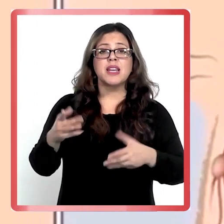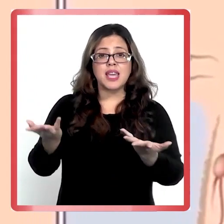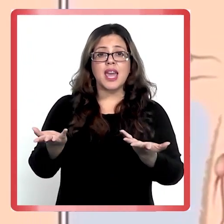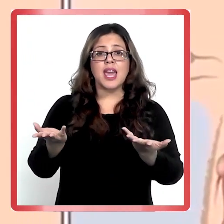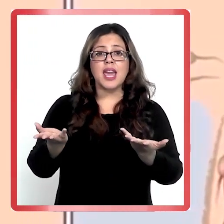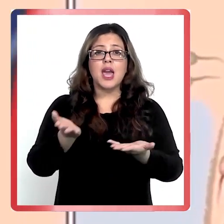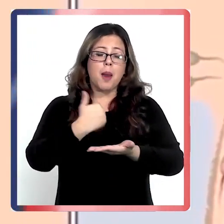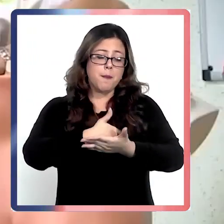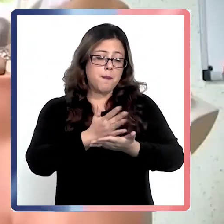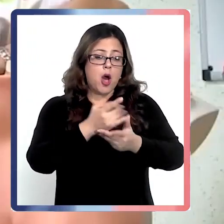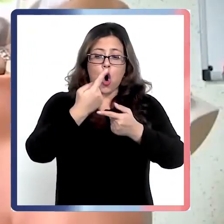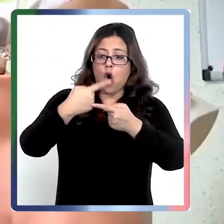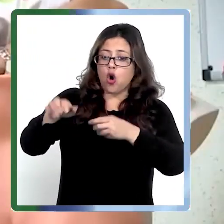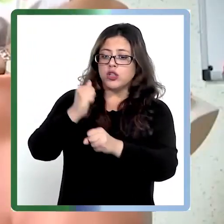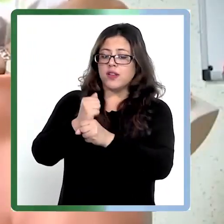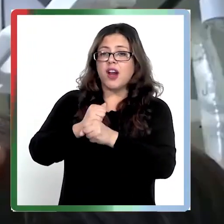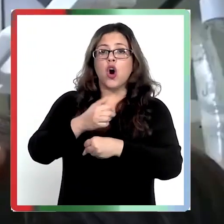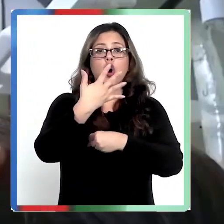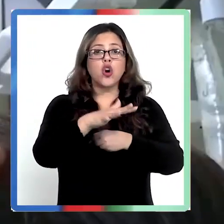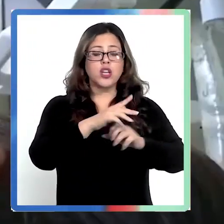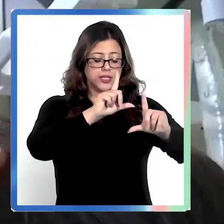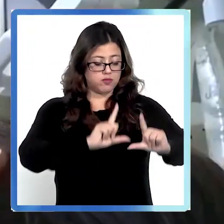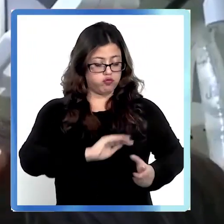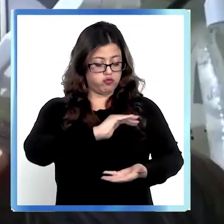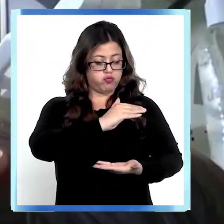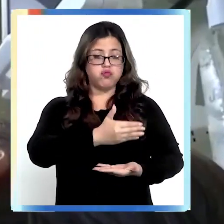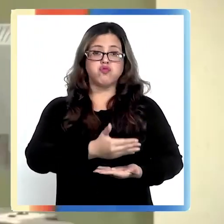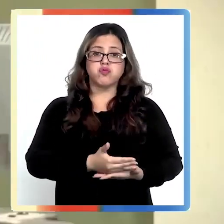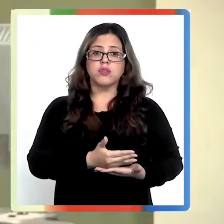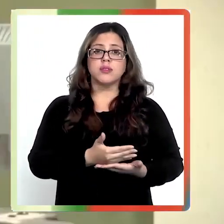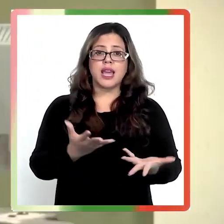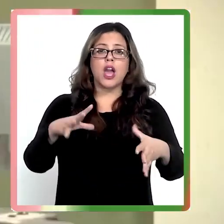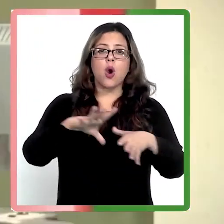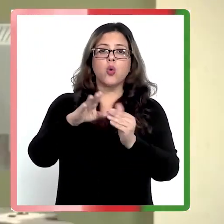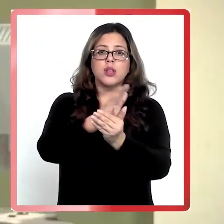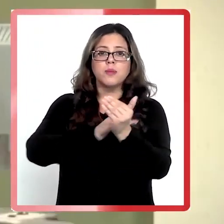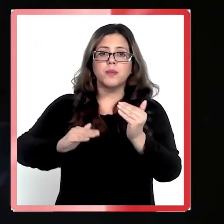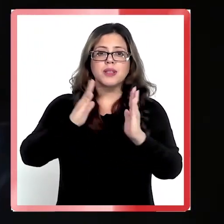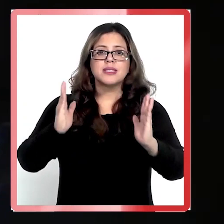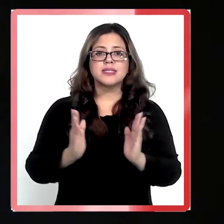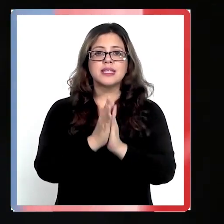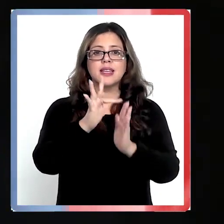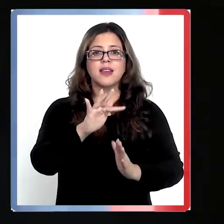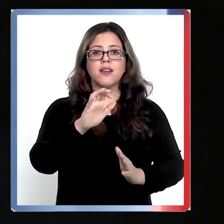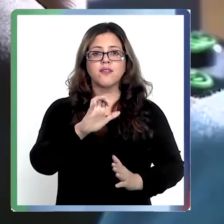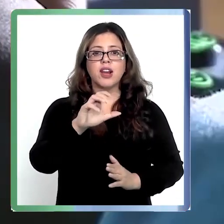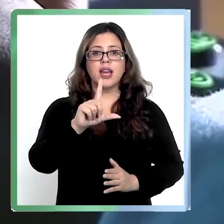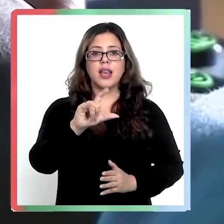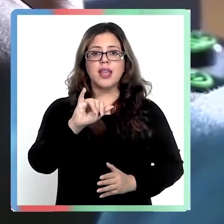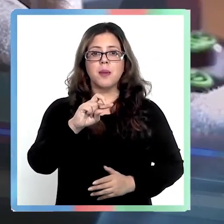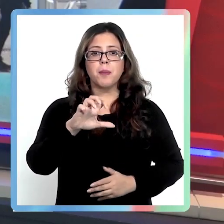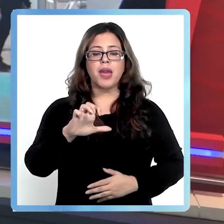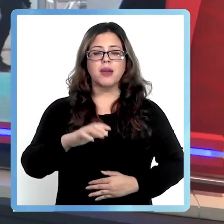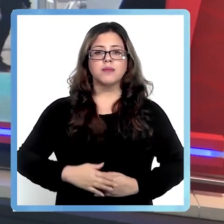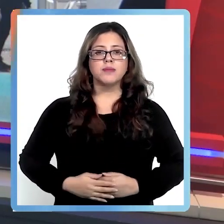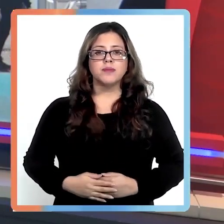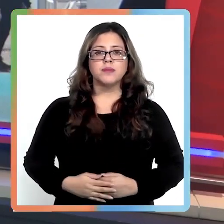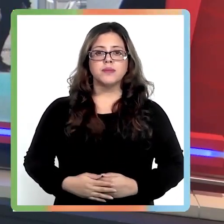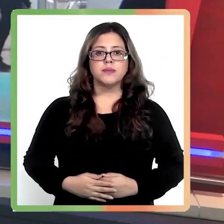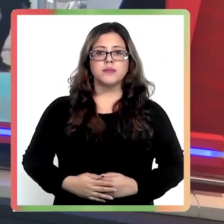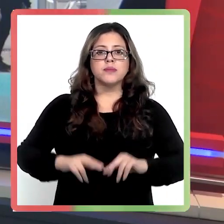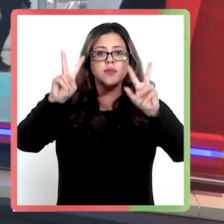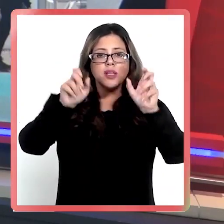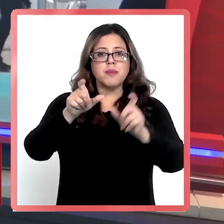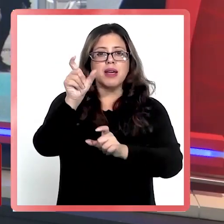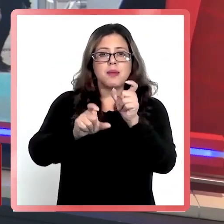semana hay preparado otro operativo con 15 mamografías con la Junta de Vecinos de San Felipe. La